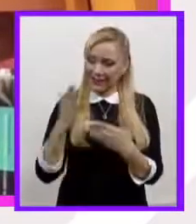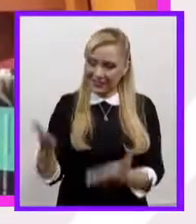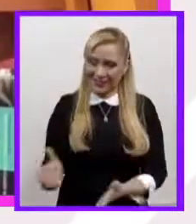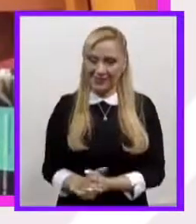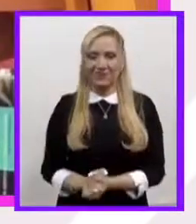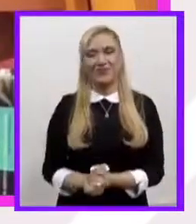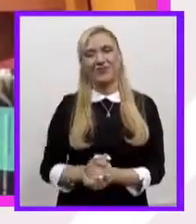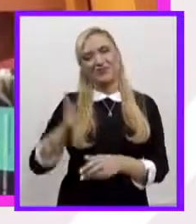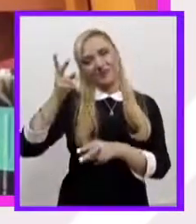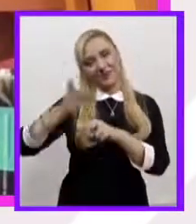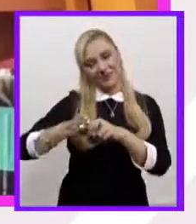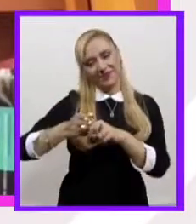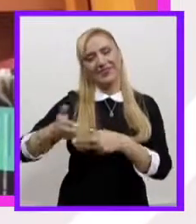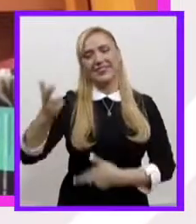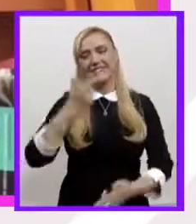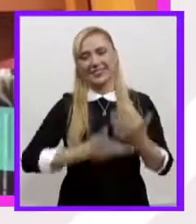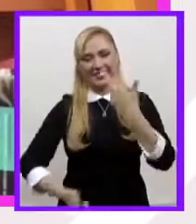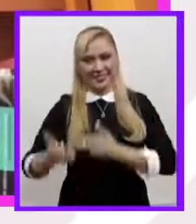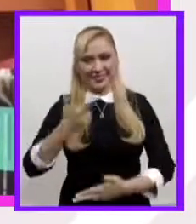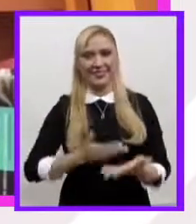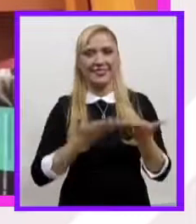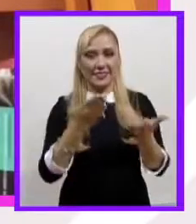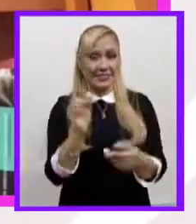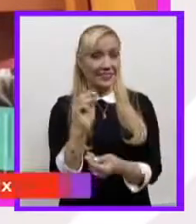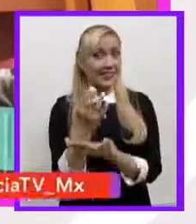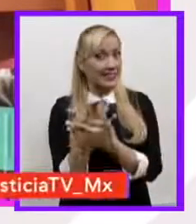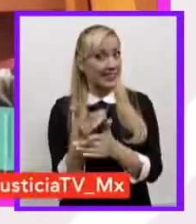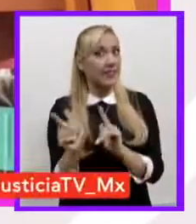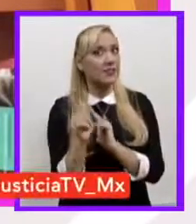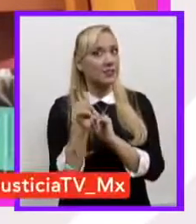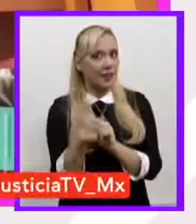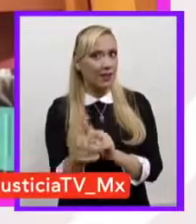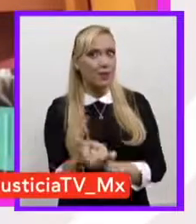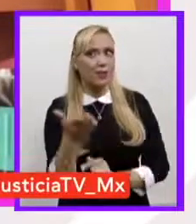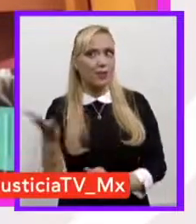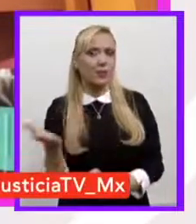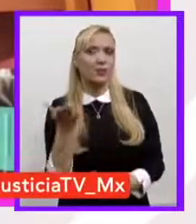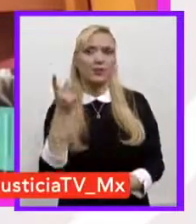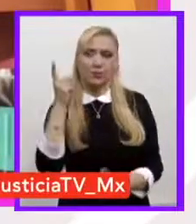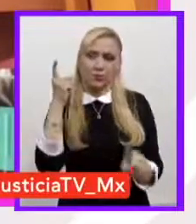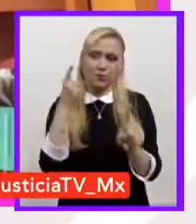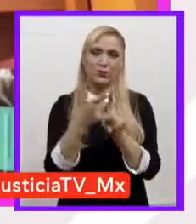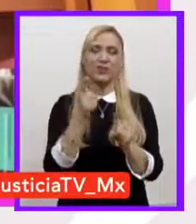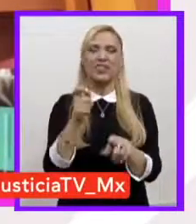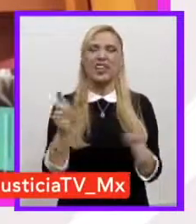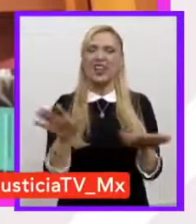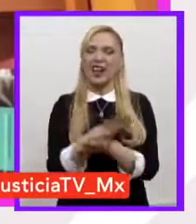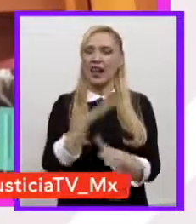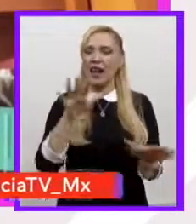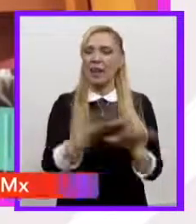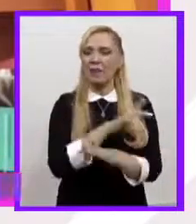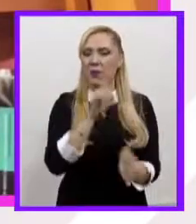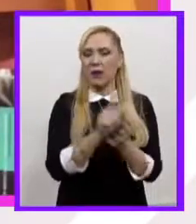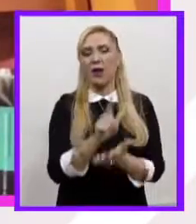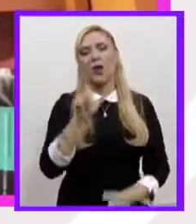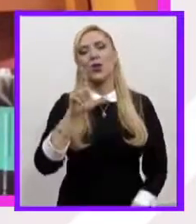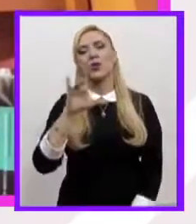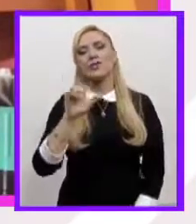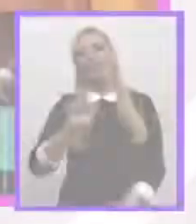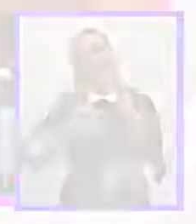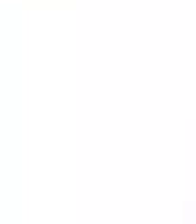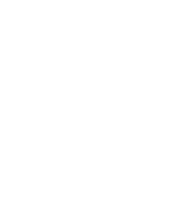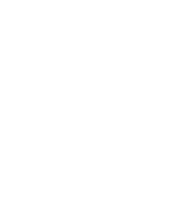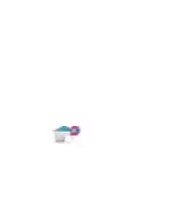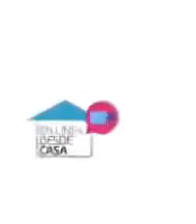un corte, estamos en Espacio Diverso, no le cambien porque vamos a regresar a hablar ya concretamente sobre las reformas. Lucía, muchas